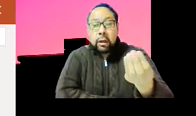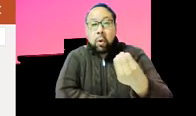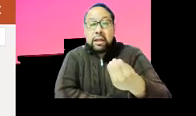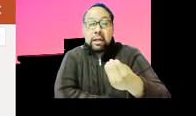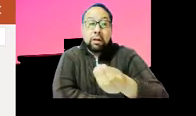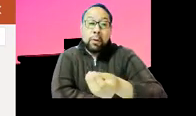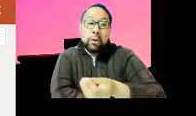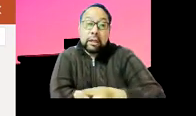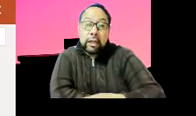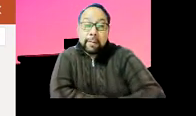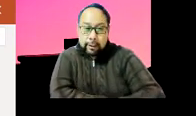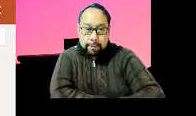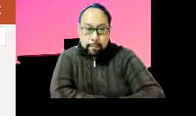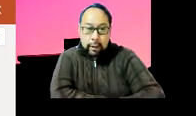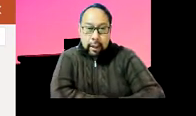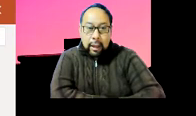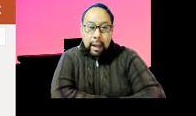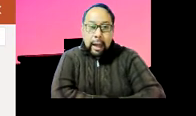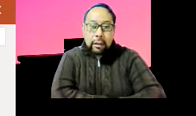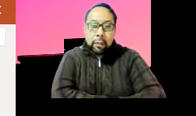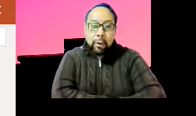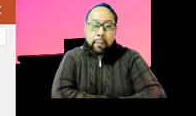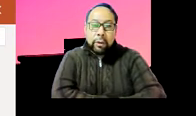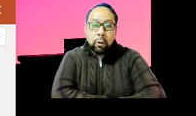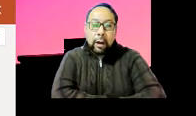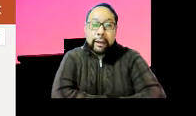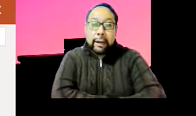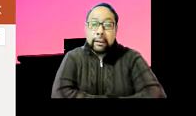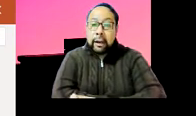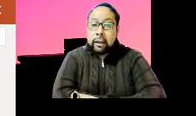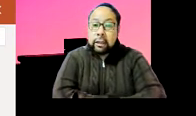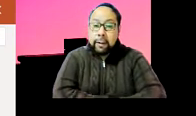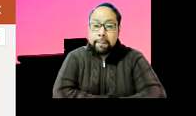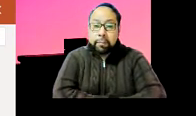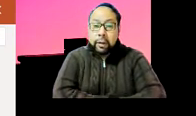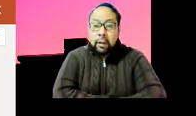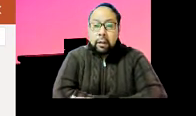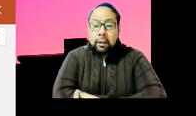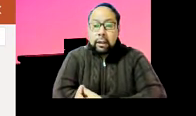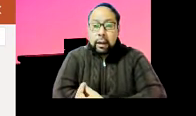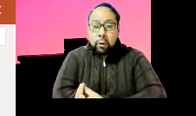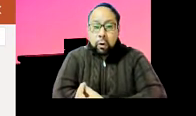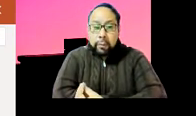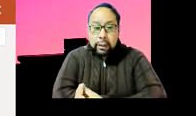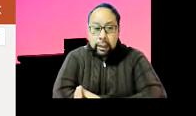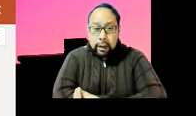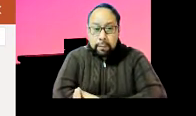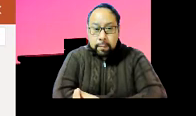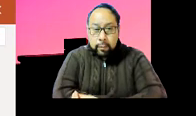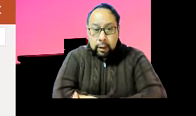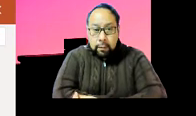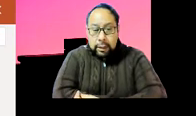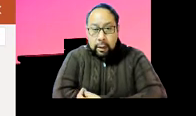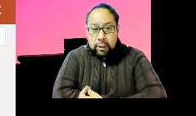las consecuencias positivas. Antes de proponer cualquier alternativa, si queremos